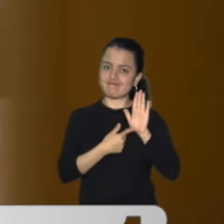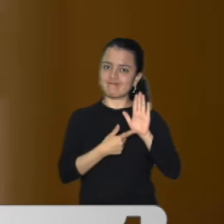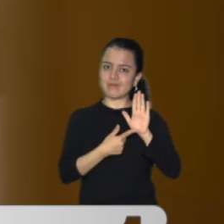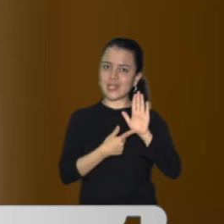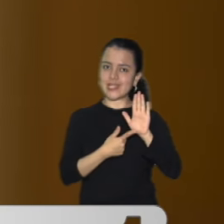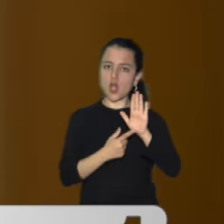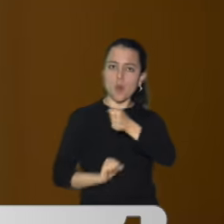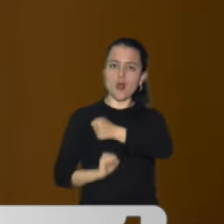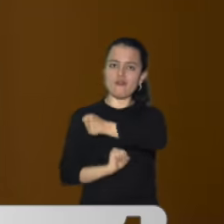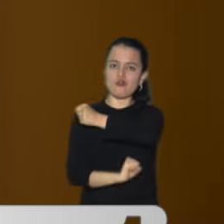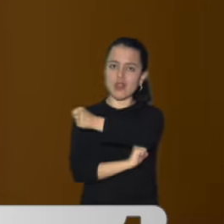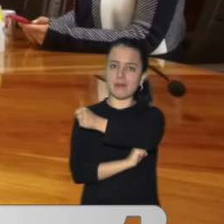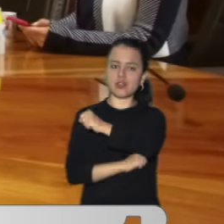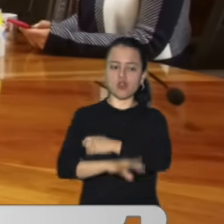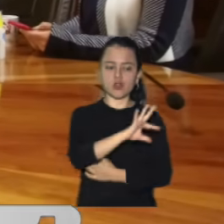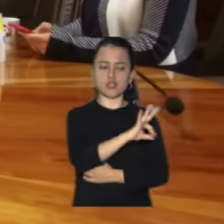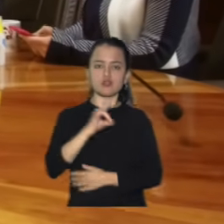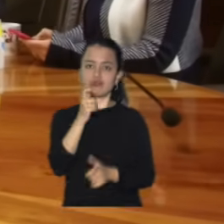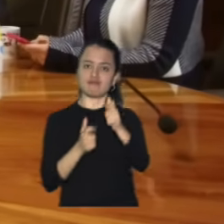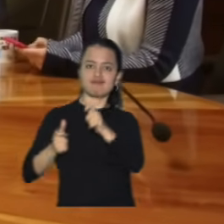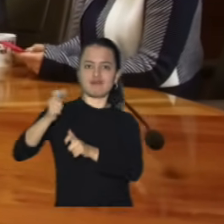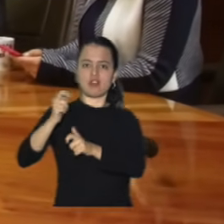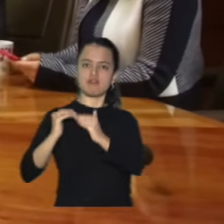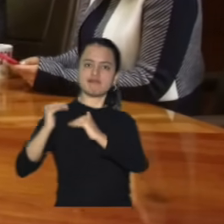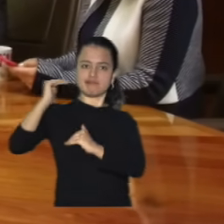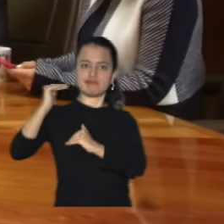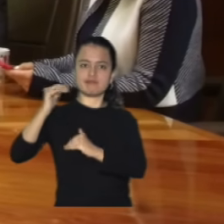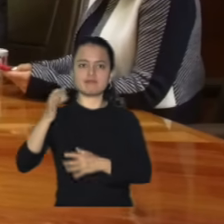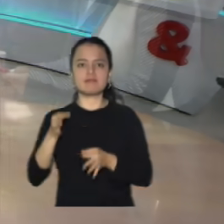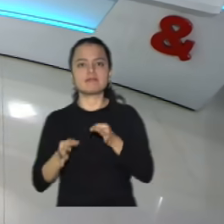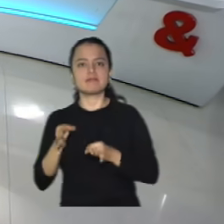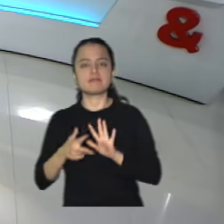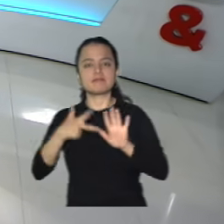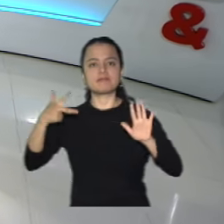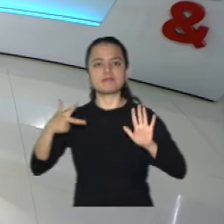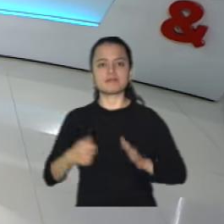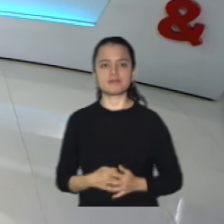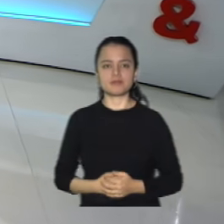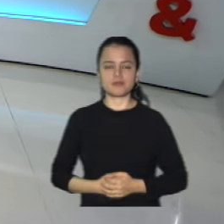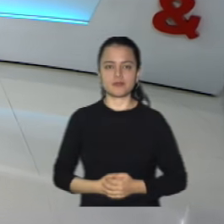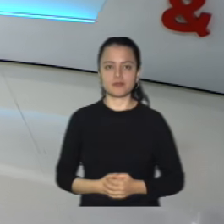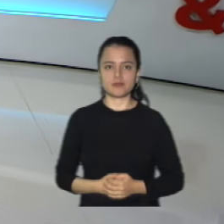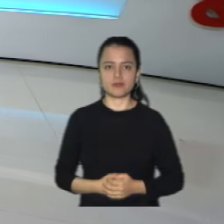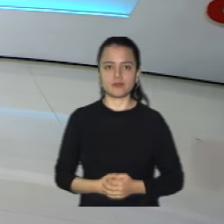la decisión que adoptó la Corte Constitucional.